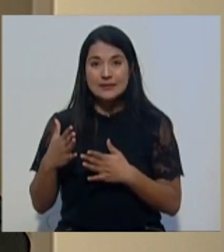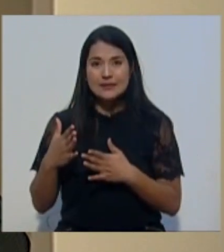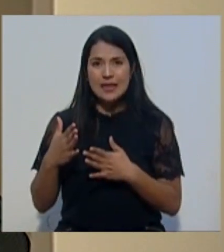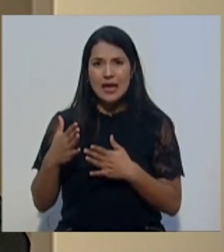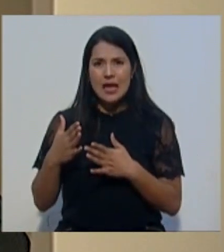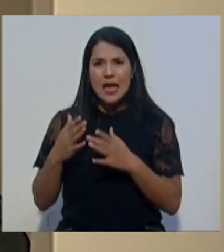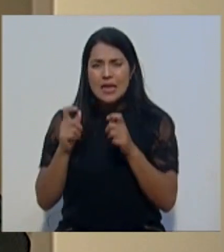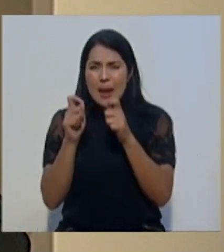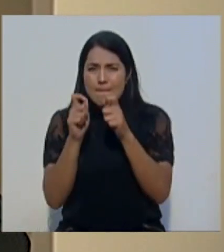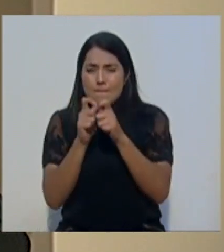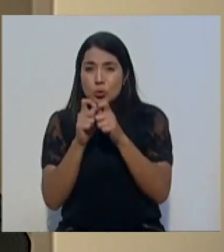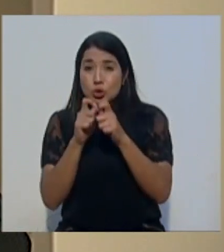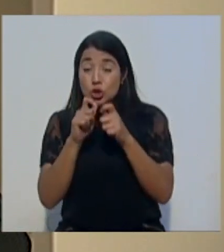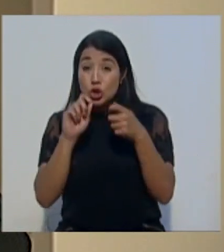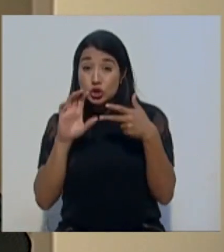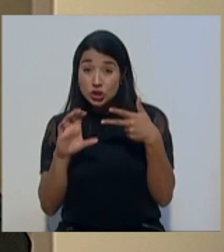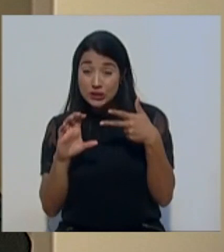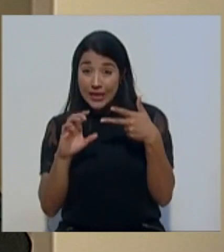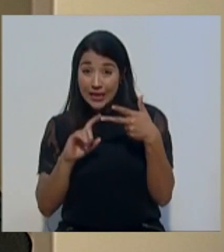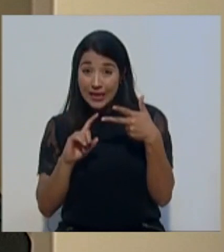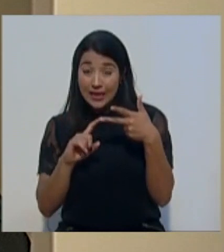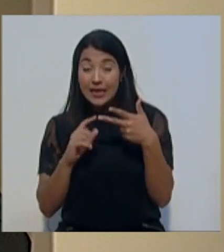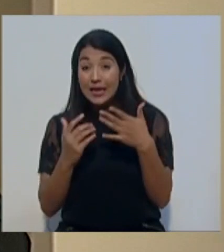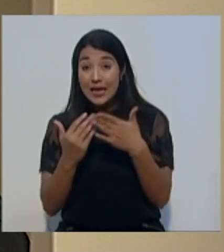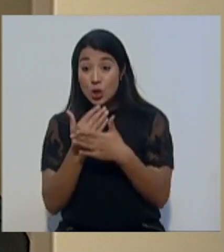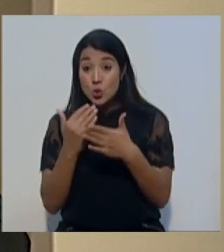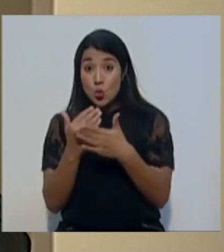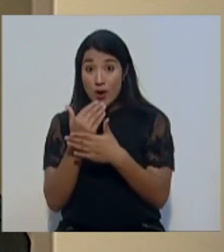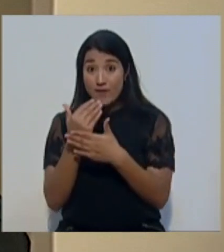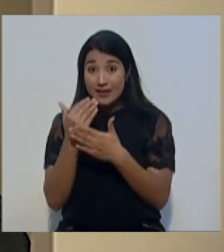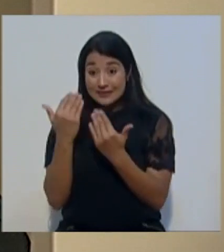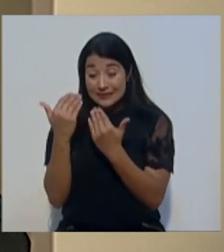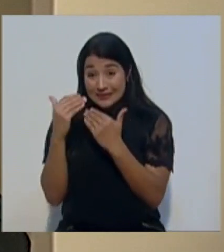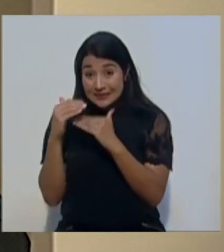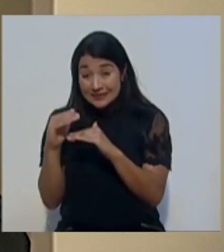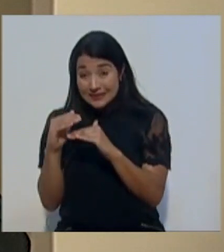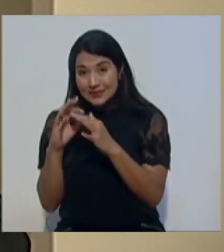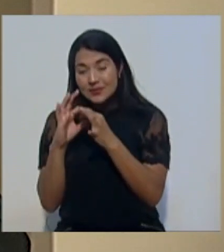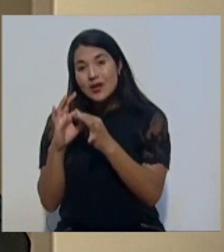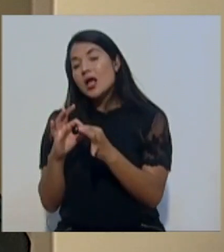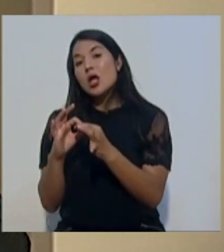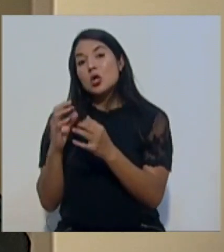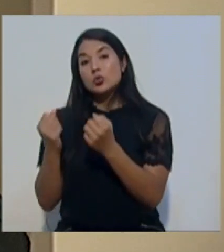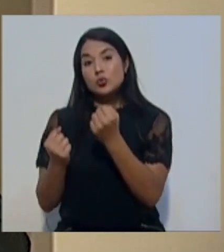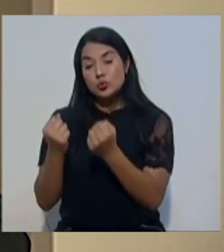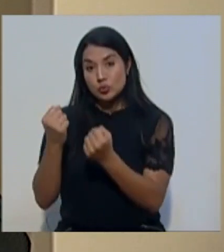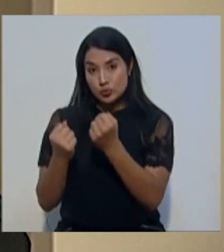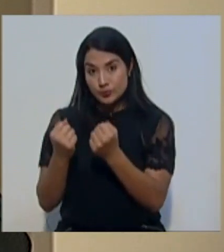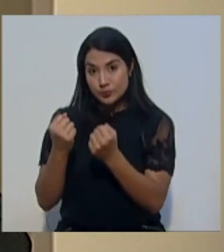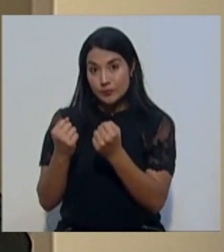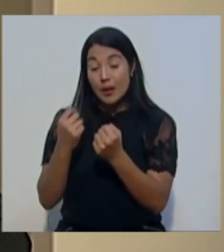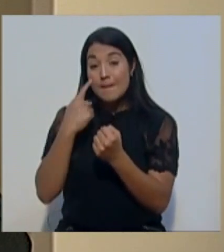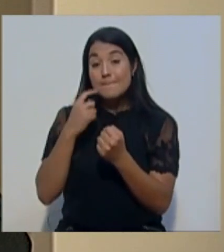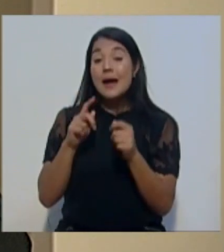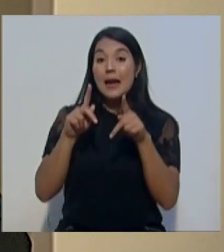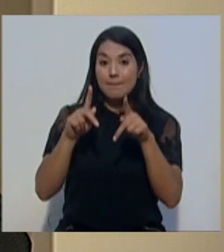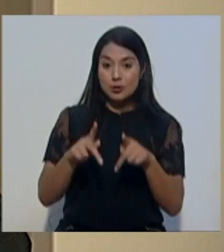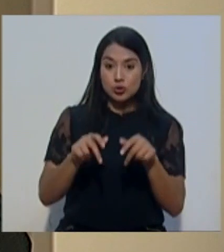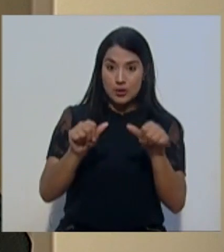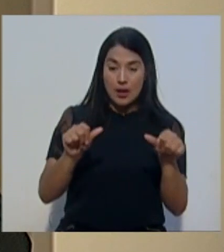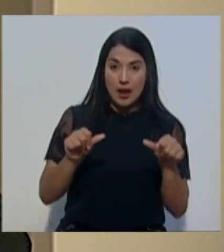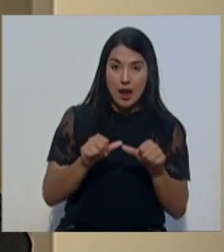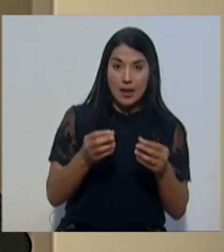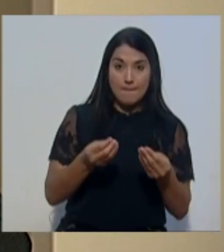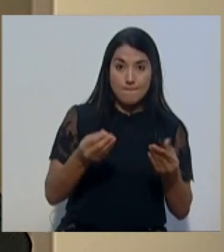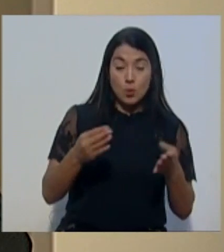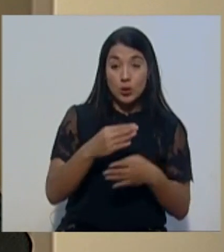punto C de las nuevas excepciones a la restricción, y es que está dirigido hacia personas tanto del sector público